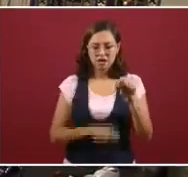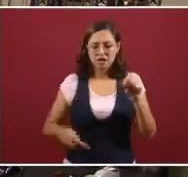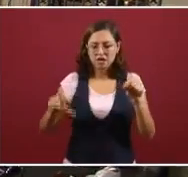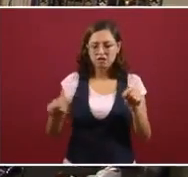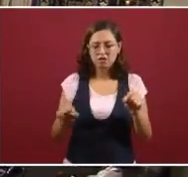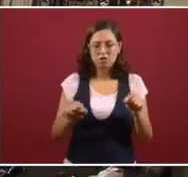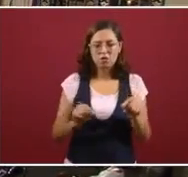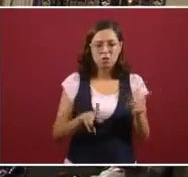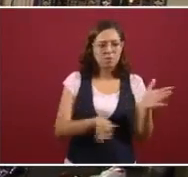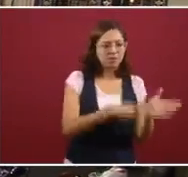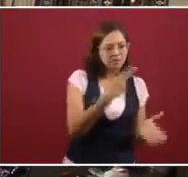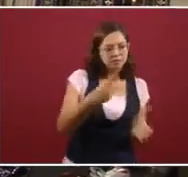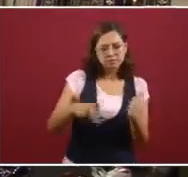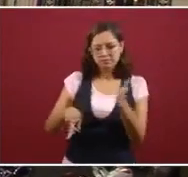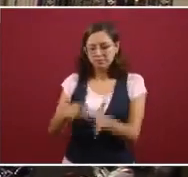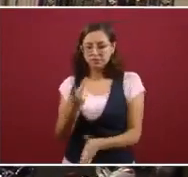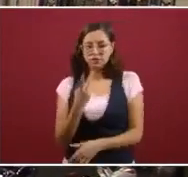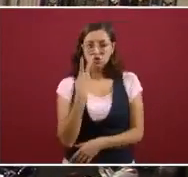con